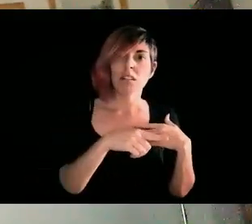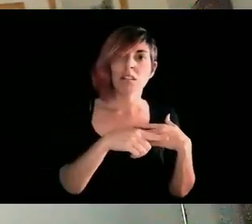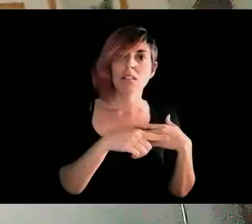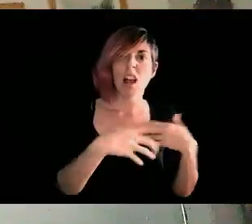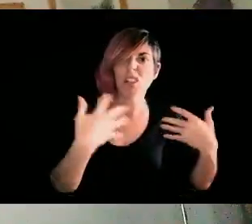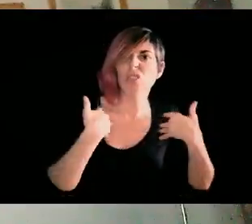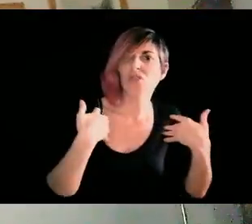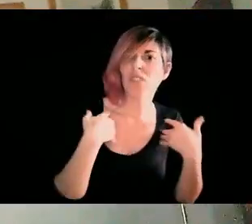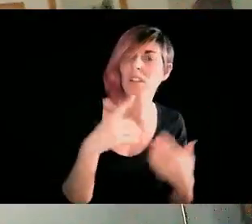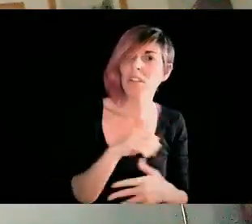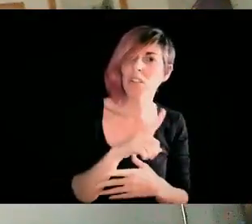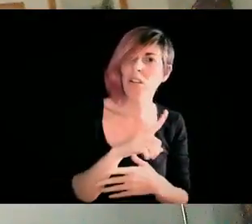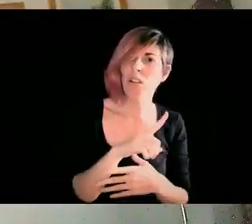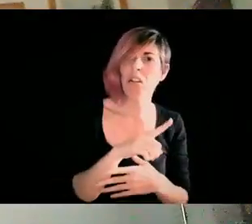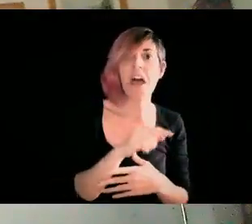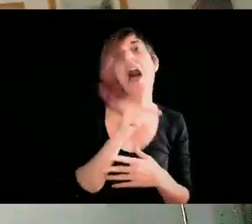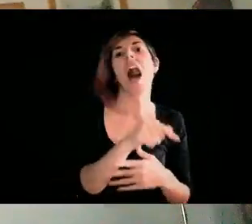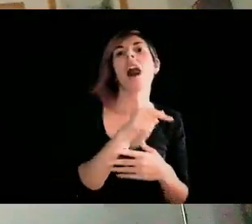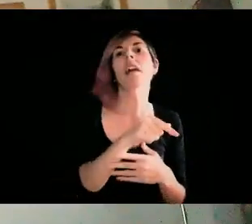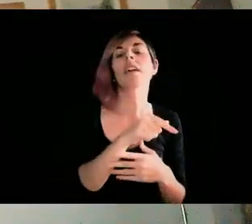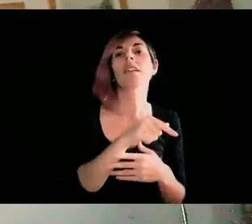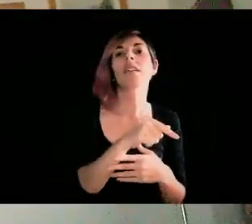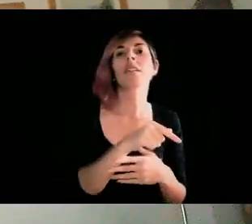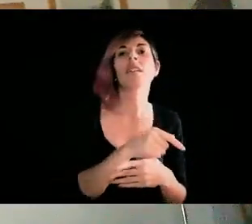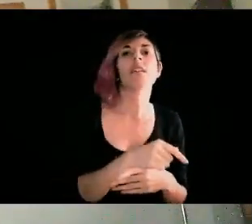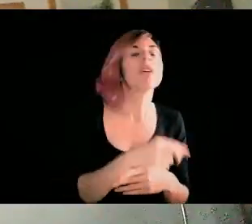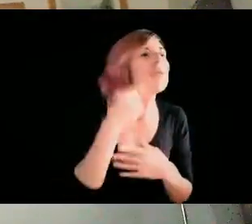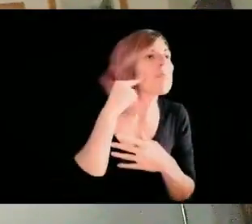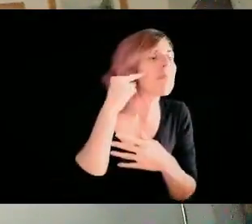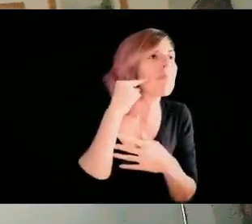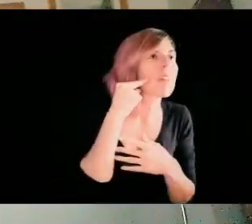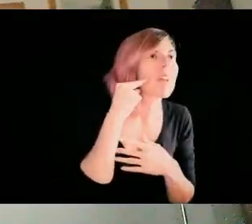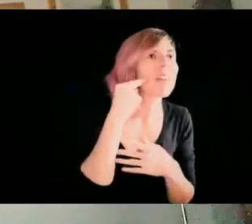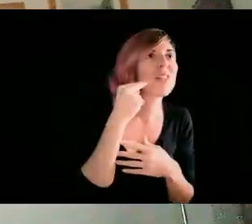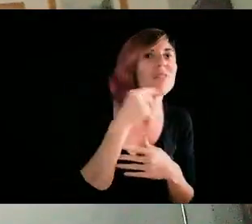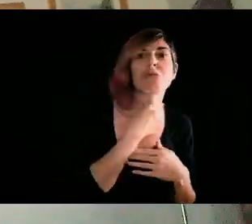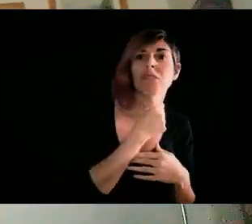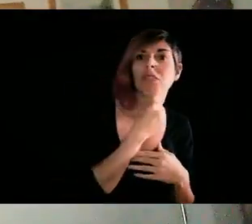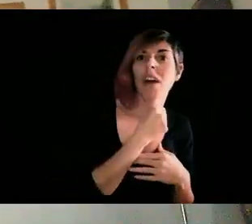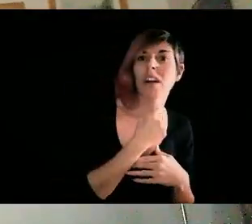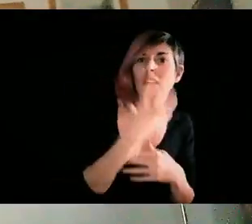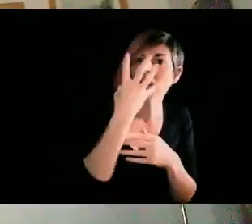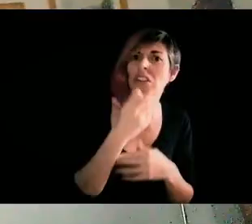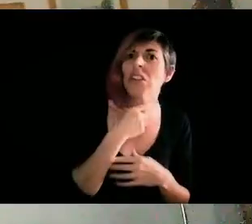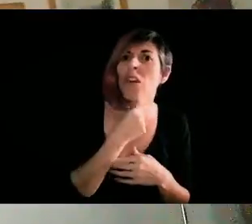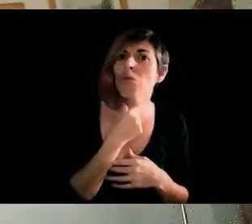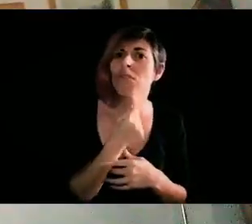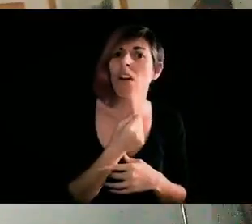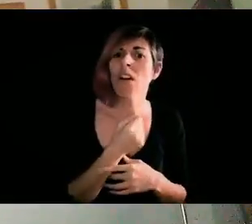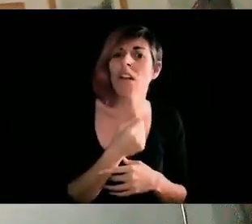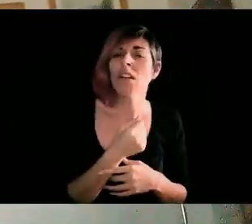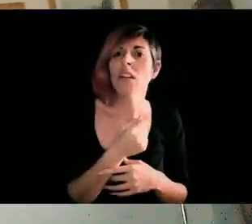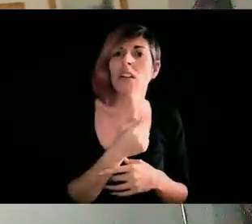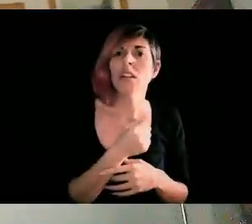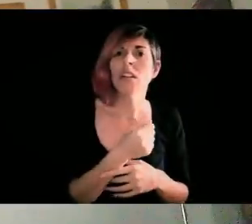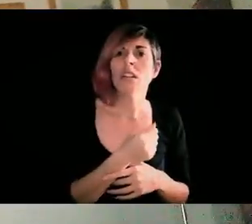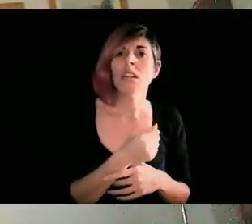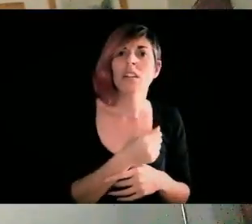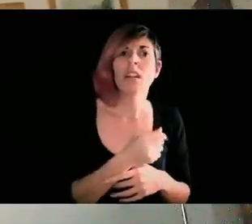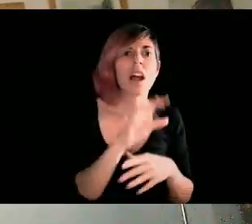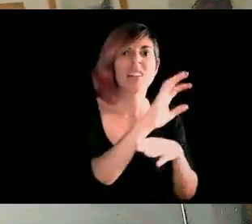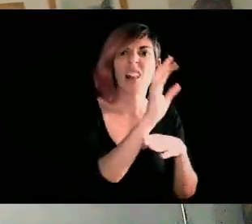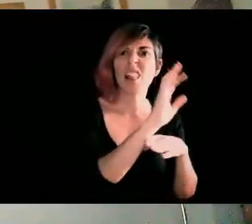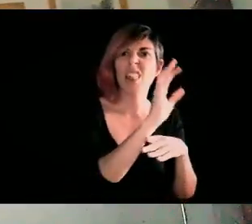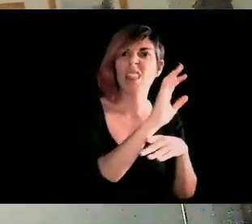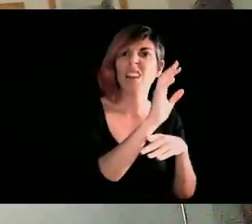no supusieran para nosotros ninguna amenaza. En el cine sí nos gusta pasar miedo, en el cine sí nos gusta estar tristes, en el